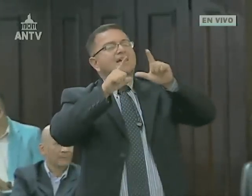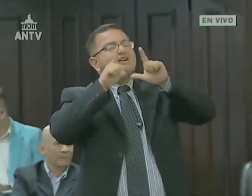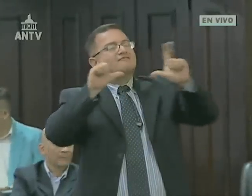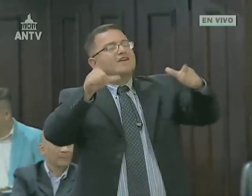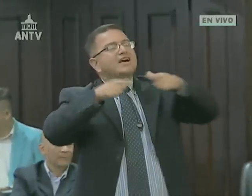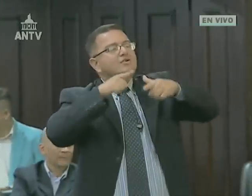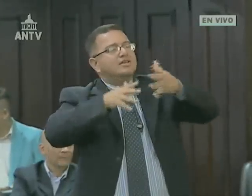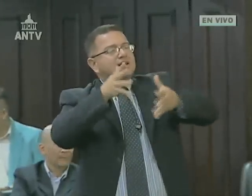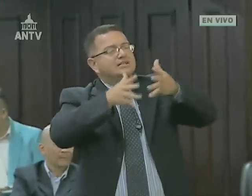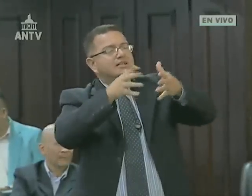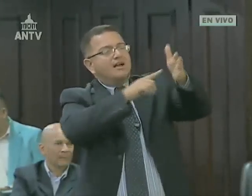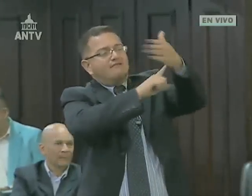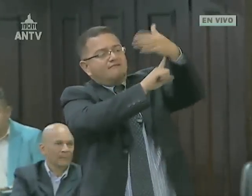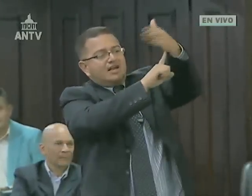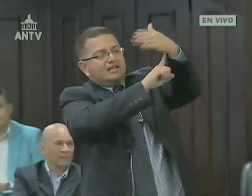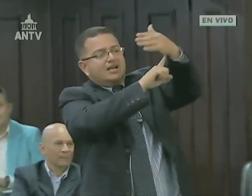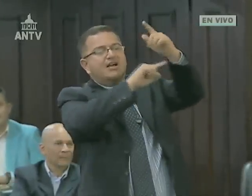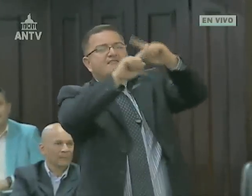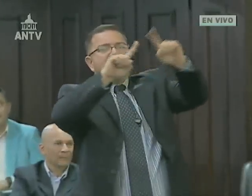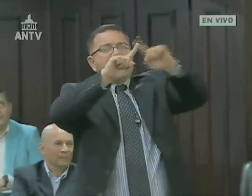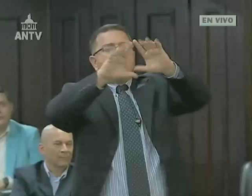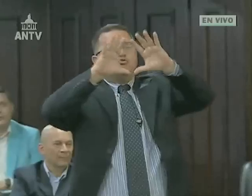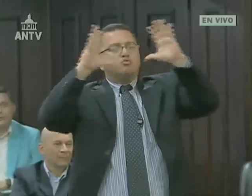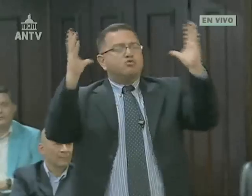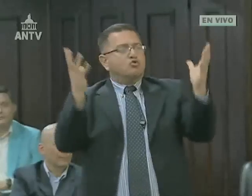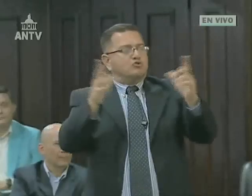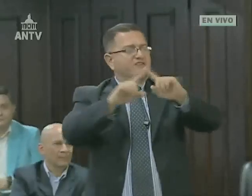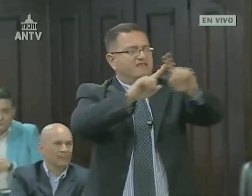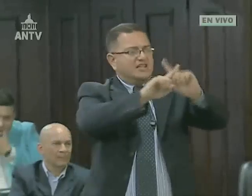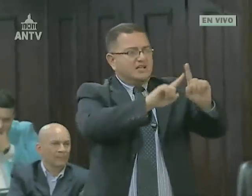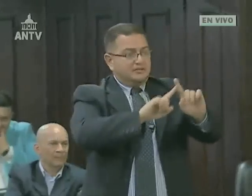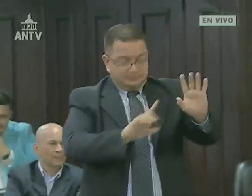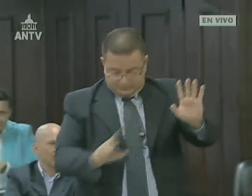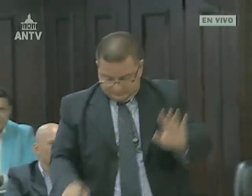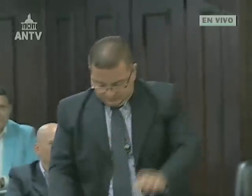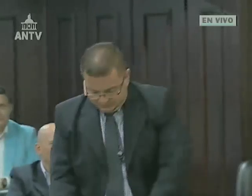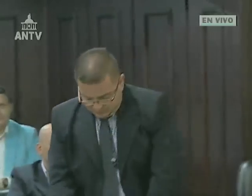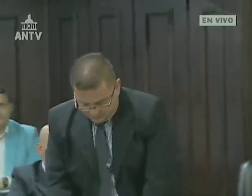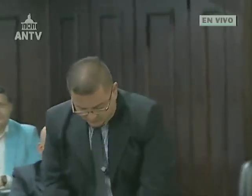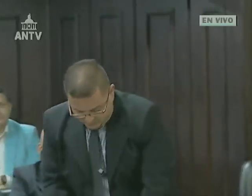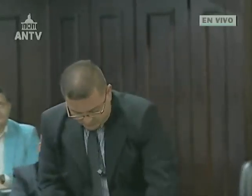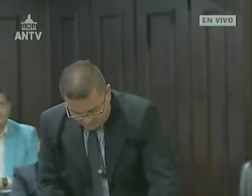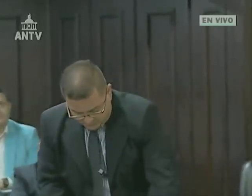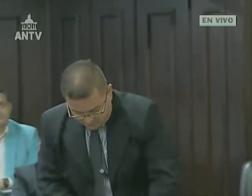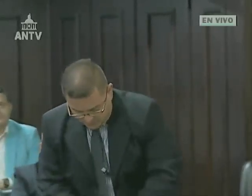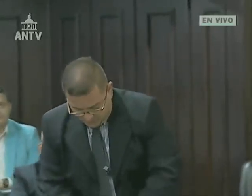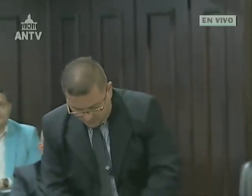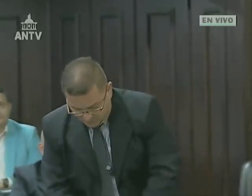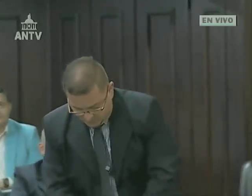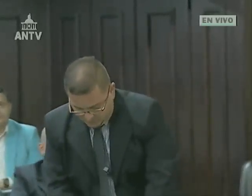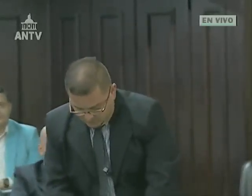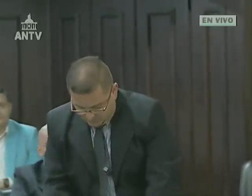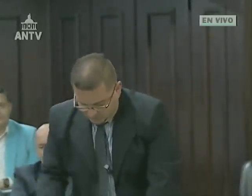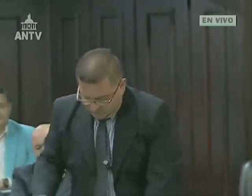Ese lema que llevamos, que la lengua de señas, tenemos también una bandera a nivel mundial que deseo mostrar.